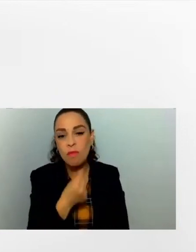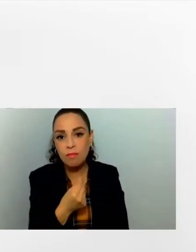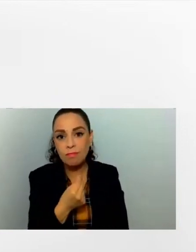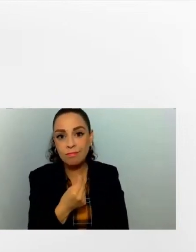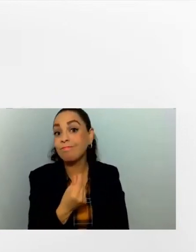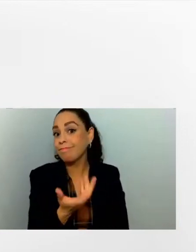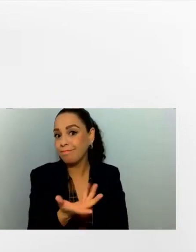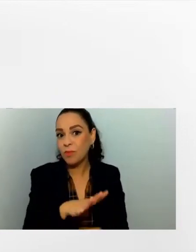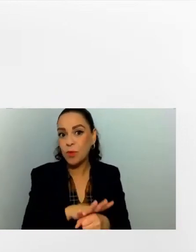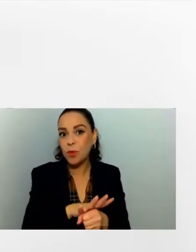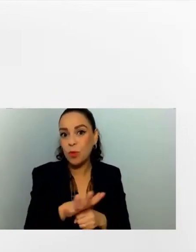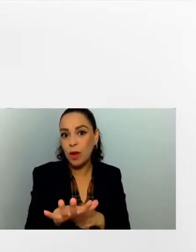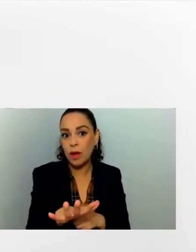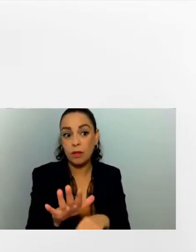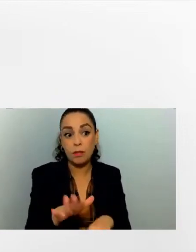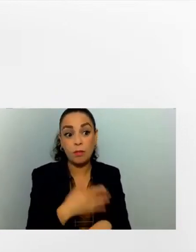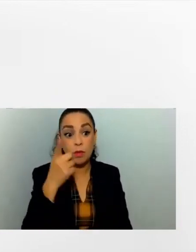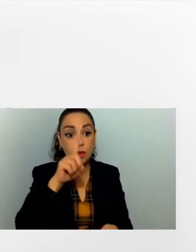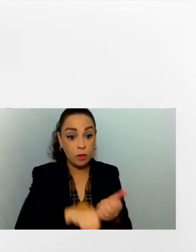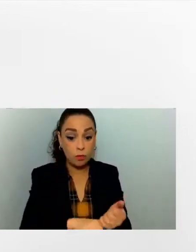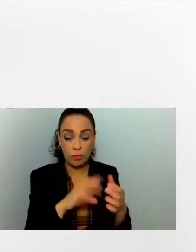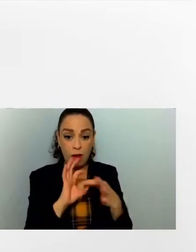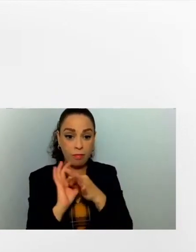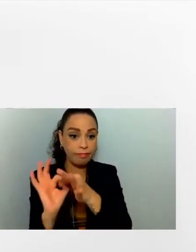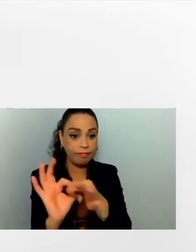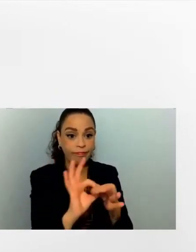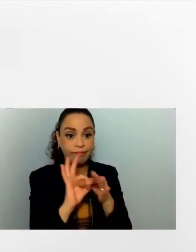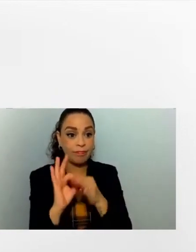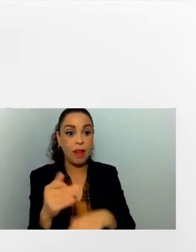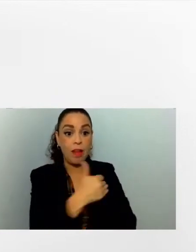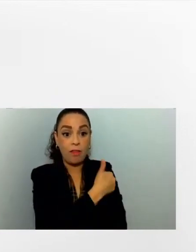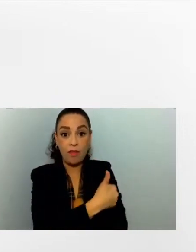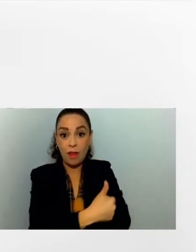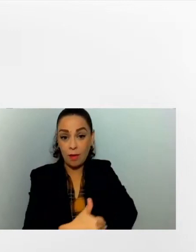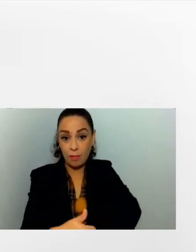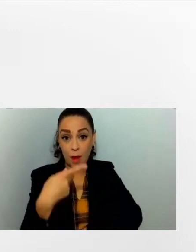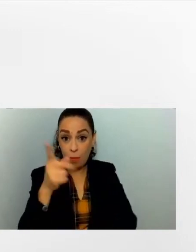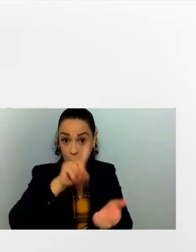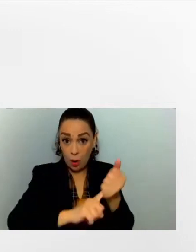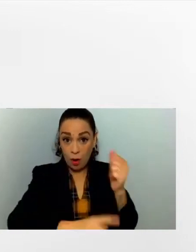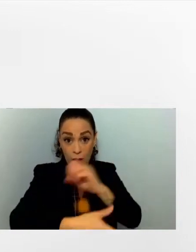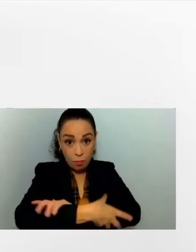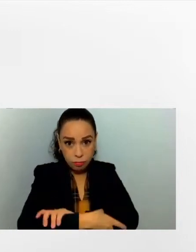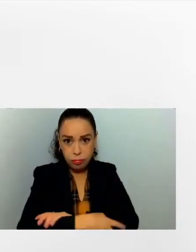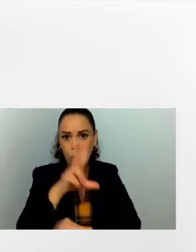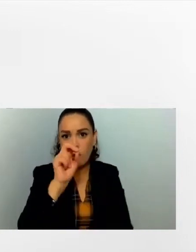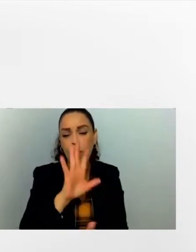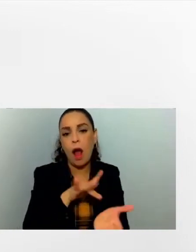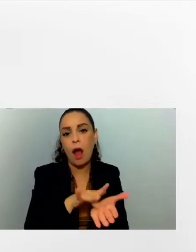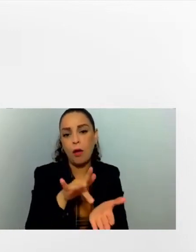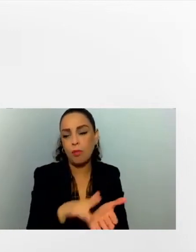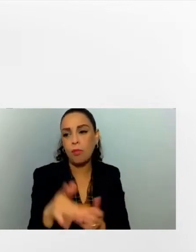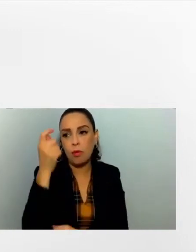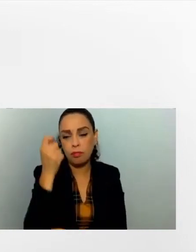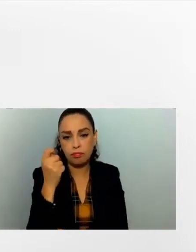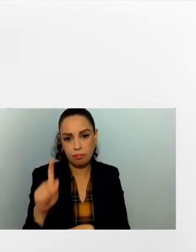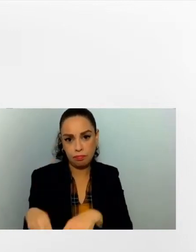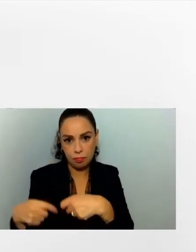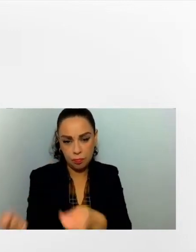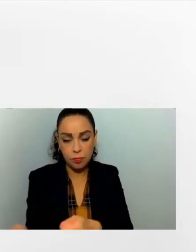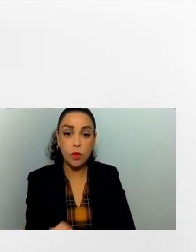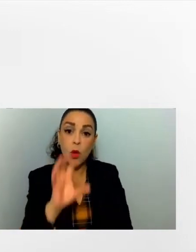la solidaridad familiar, pero eso no hace que sea una obligación solidaria, sino subsidiaria, o respecto a la